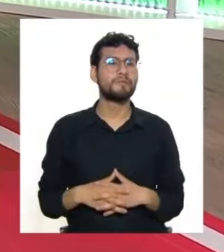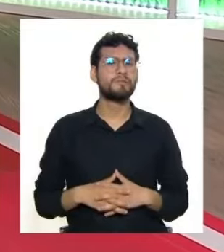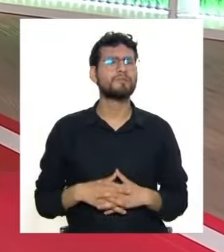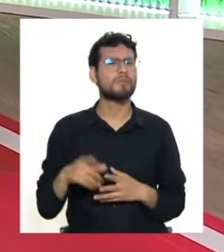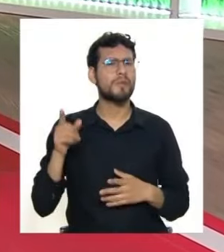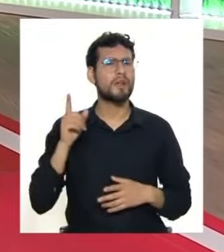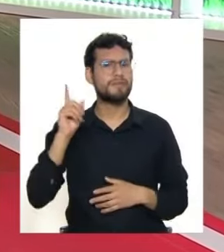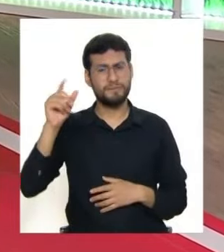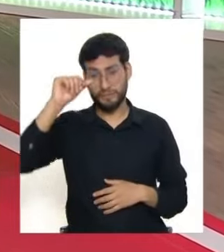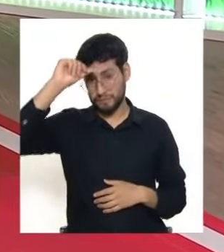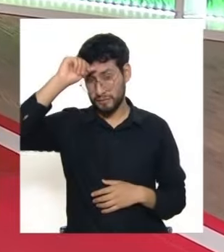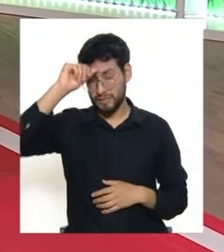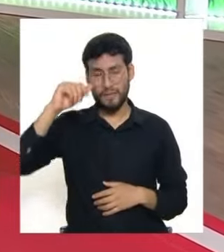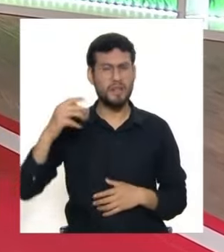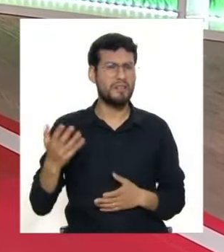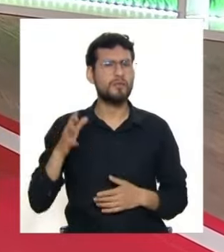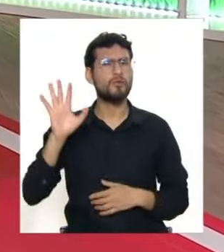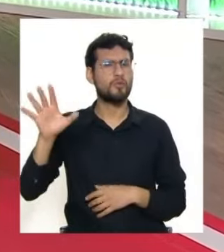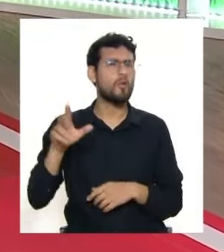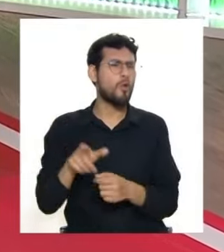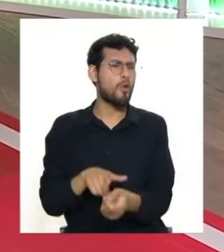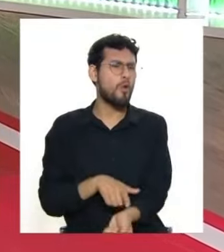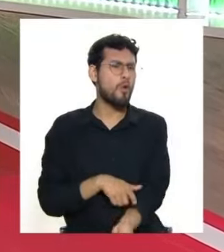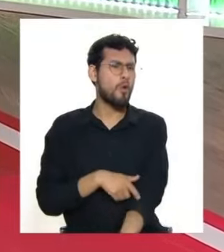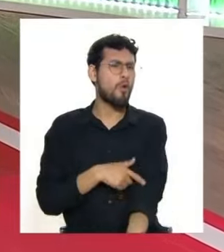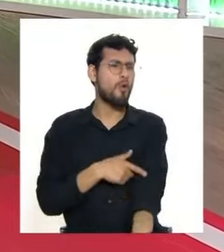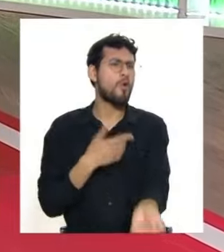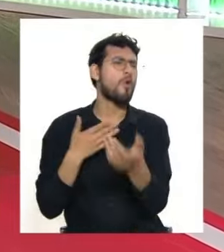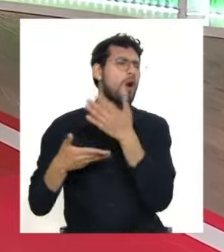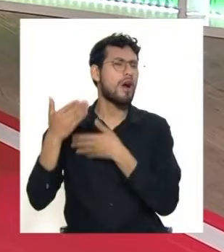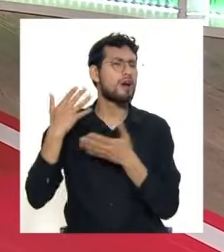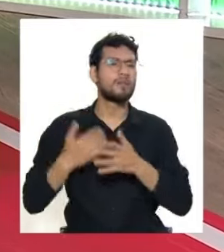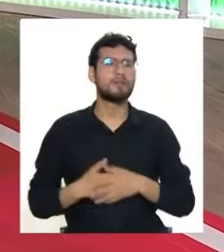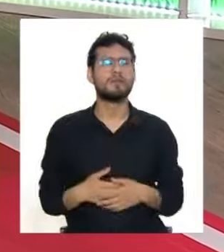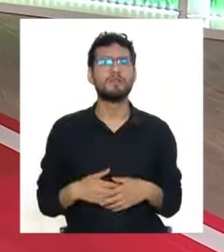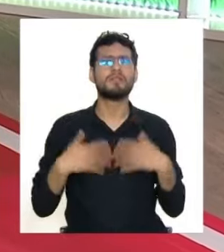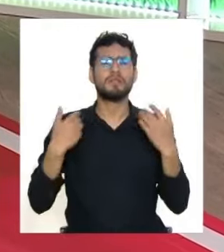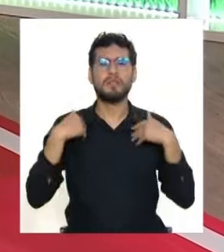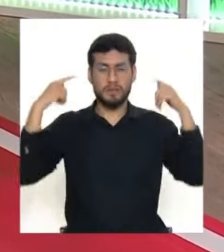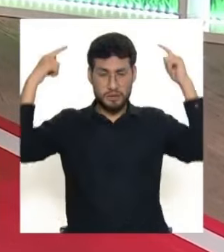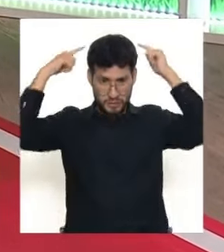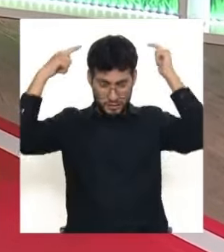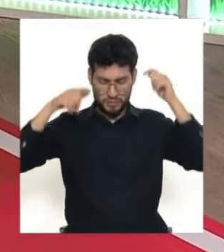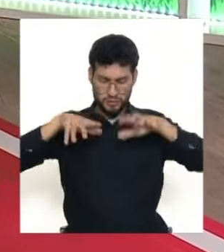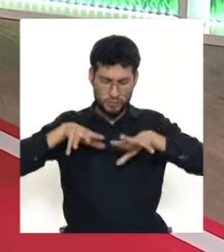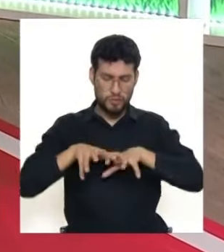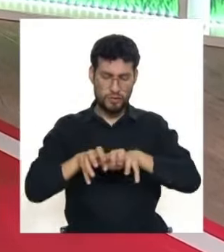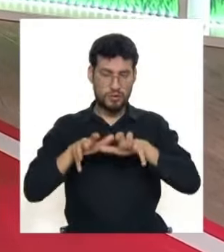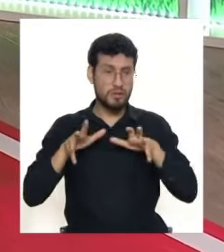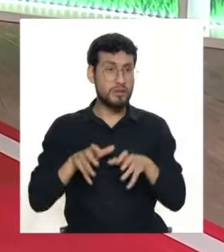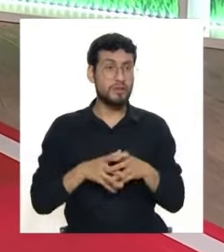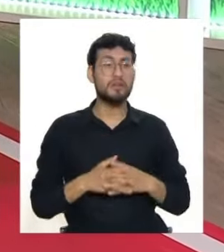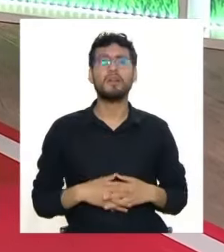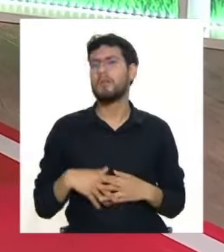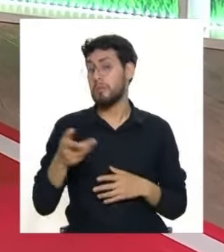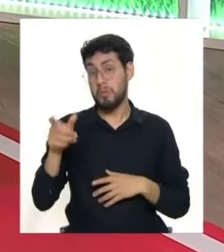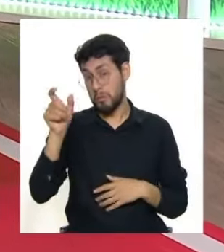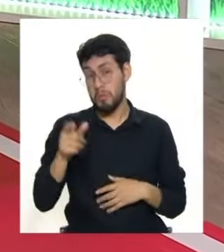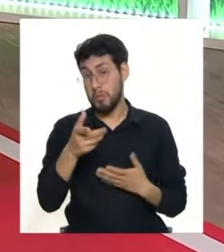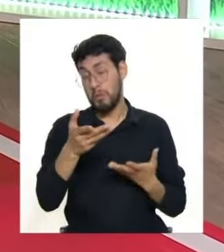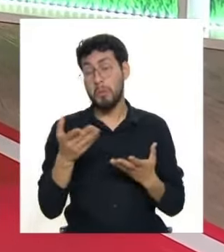tienen como tradición, costumbre, hacer masajes en la cabeza. Cuando tú llegas, te